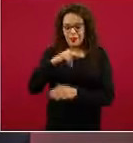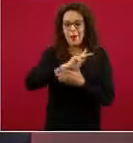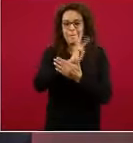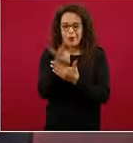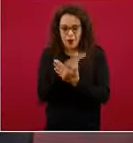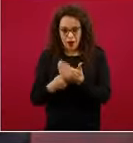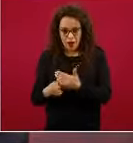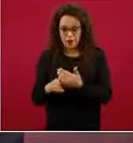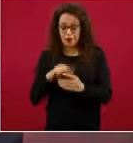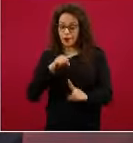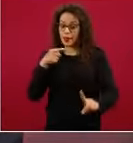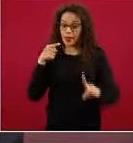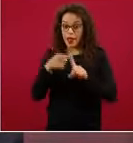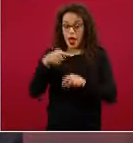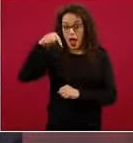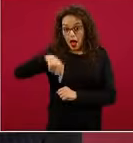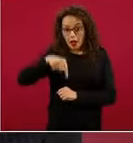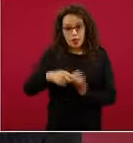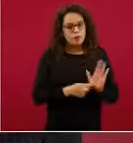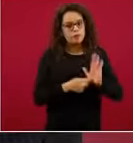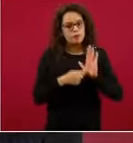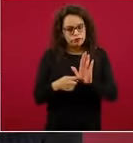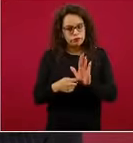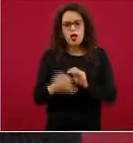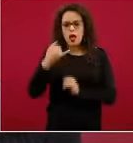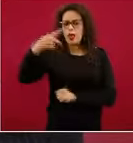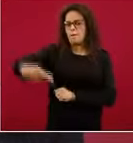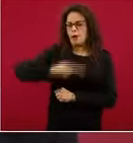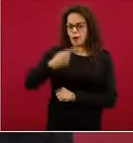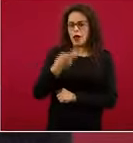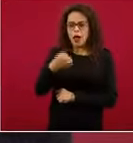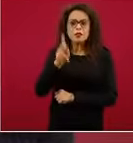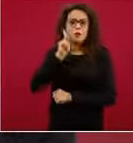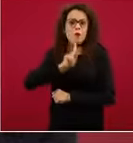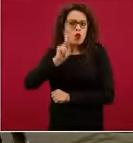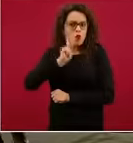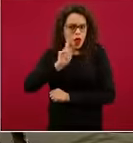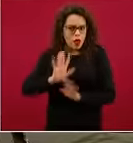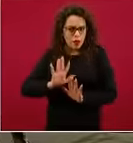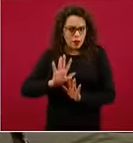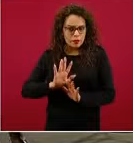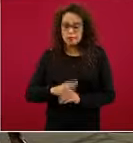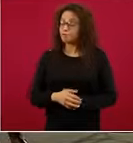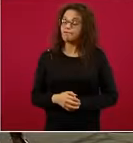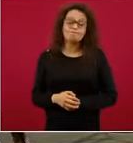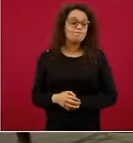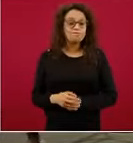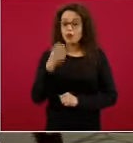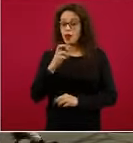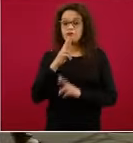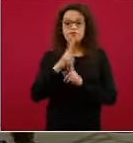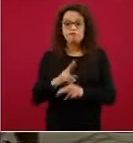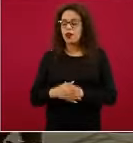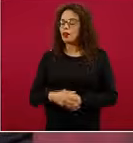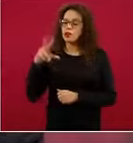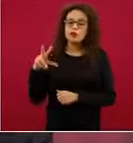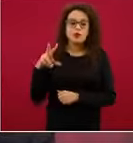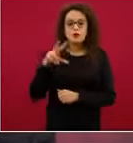momento, y aquí mismo en la conferencia nos preguntaron, ¿es un programa de pruebas masivas? La respuesta es no, no